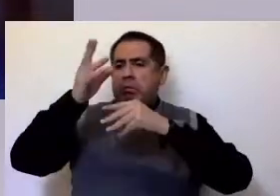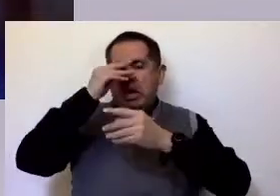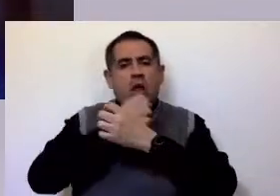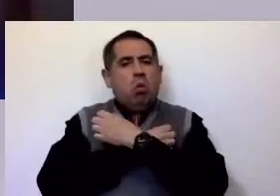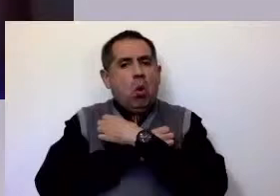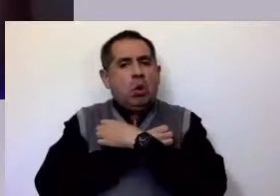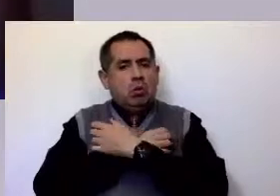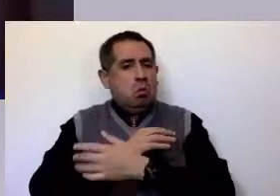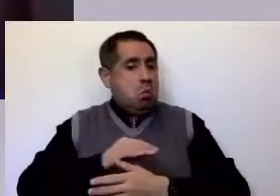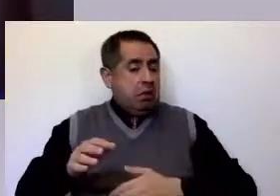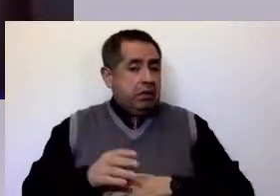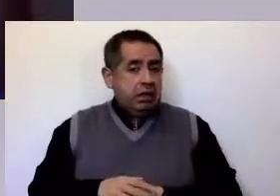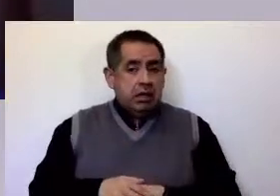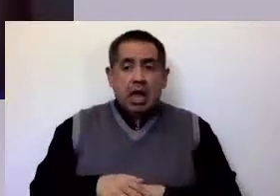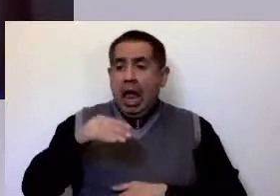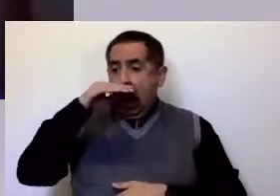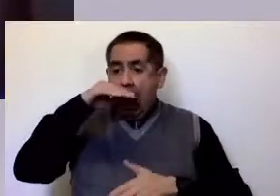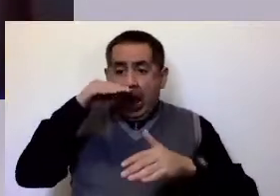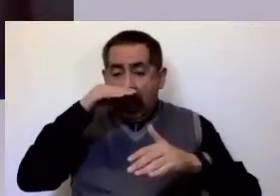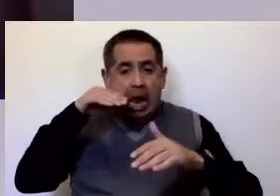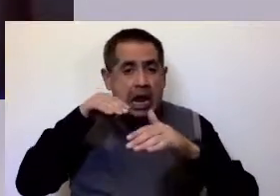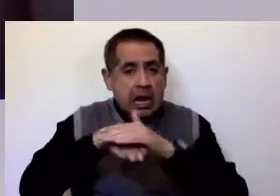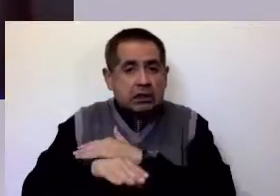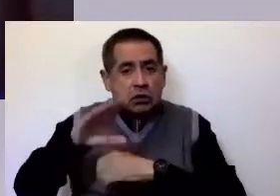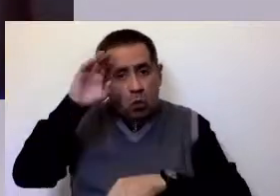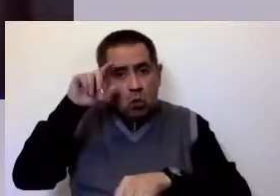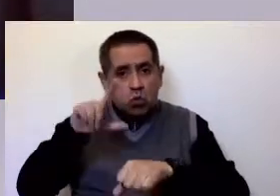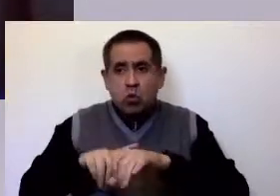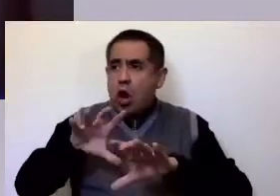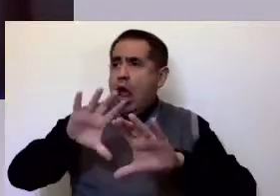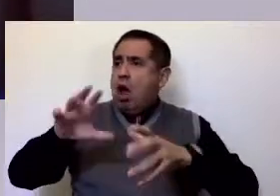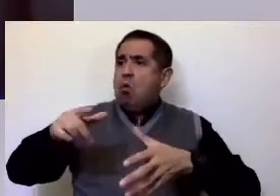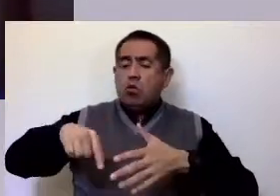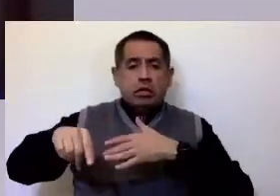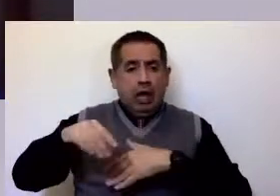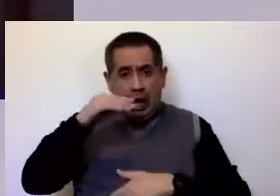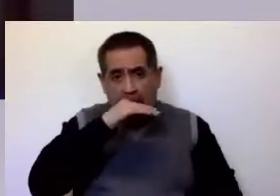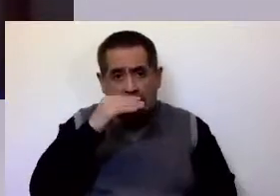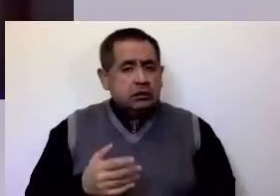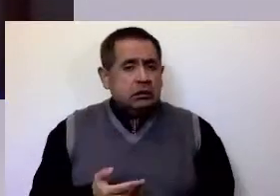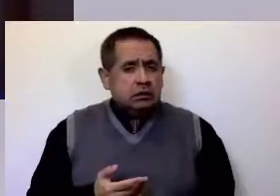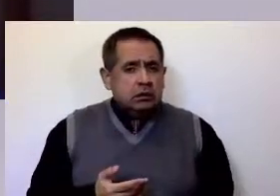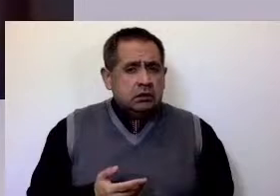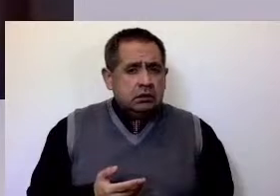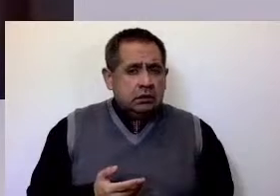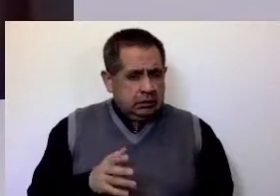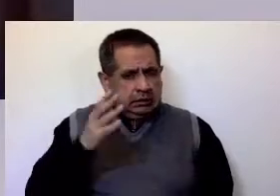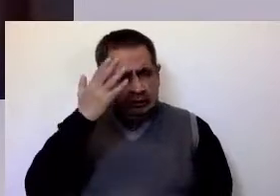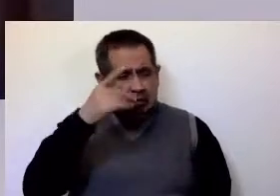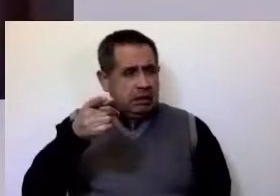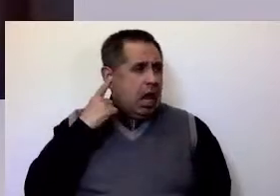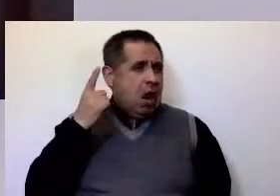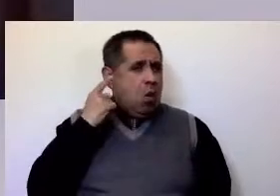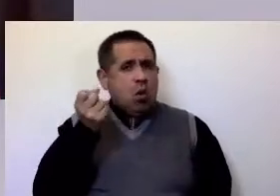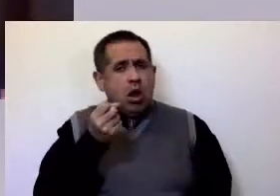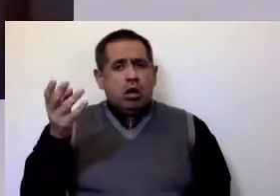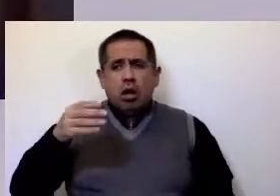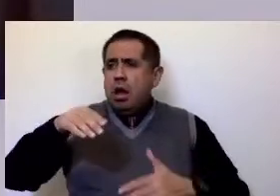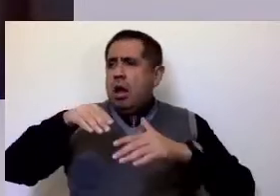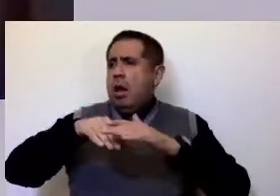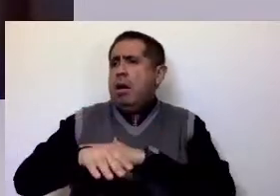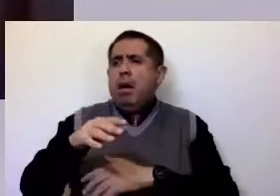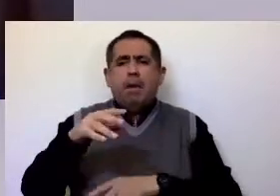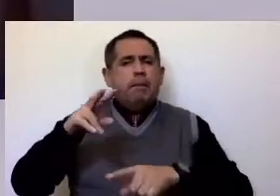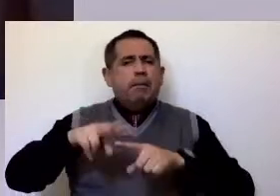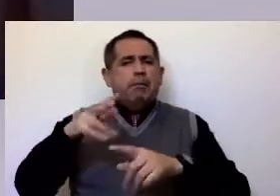acceso gratuito a los servicios culturales dentro de una comunidad escuchamos que en algunas comunidades para entrar al parque público oa